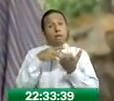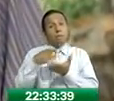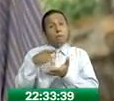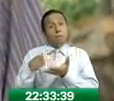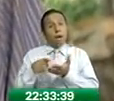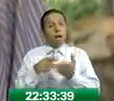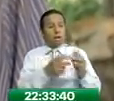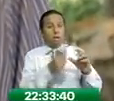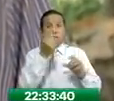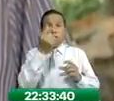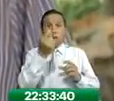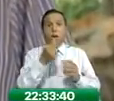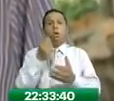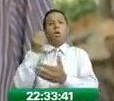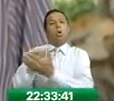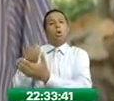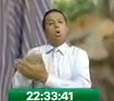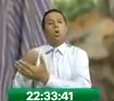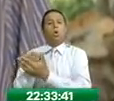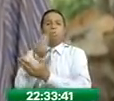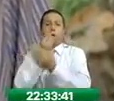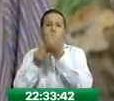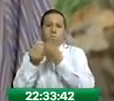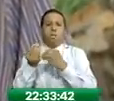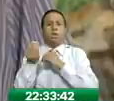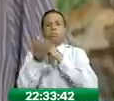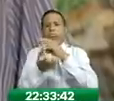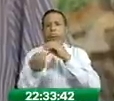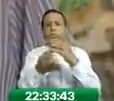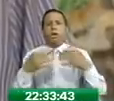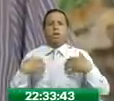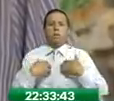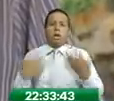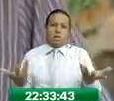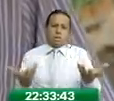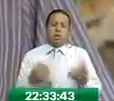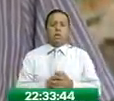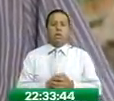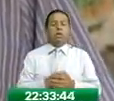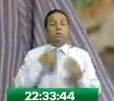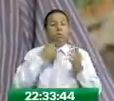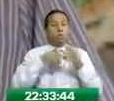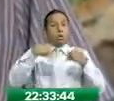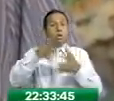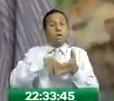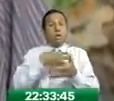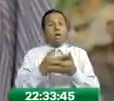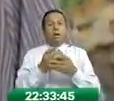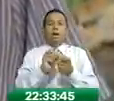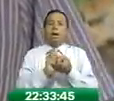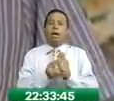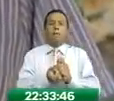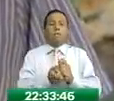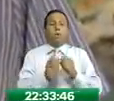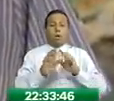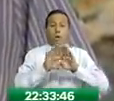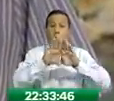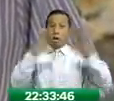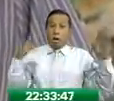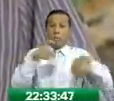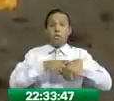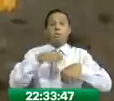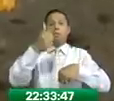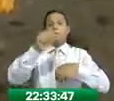zoológico. El horario ha cambiado por la restricción, después abrimos a las 10 de la mañana y se cierra a las 4 de la